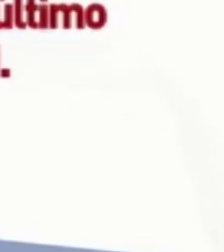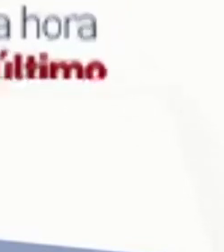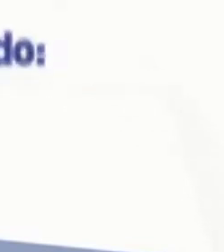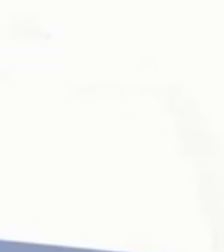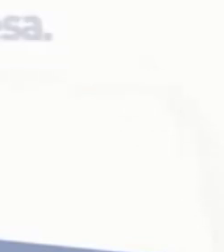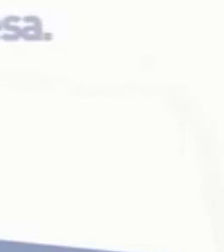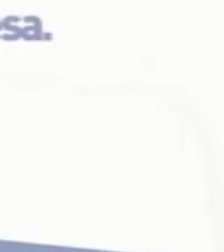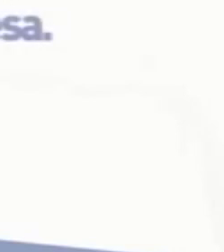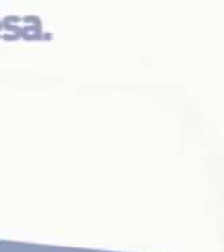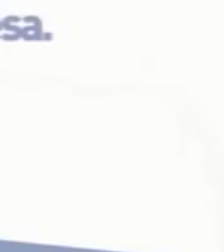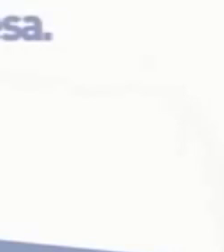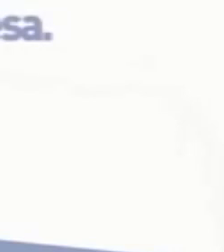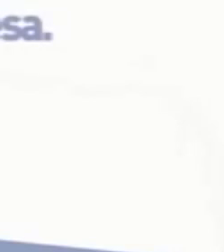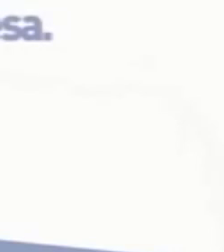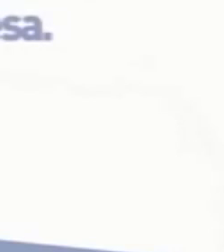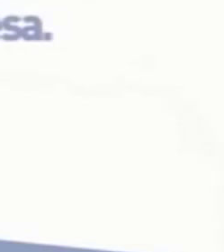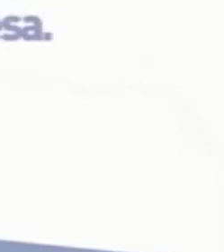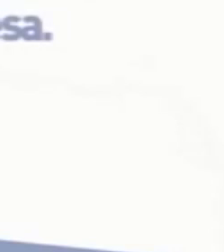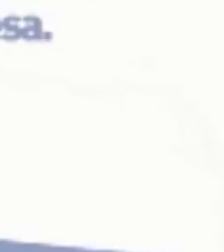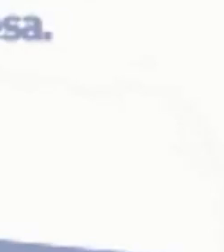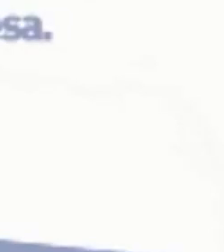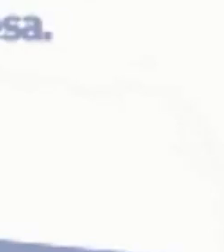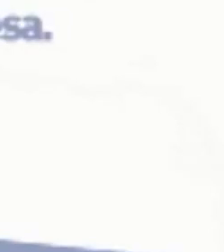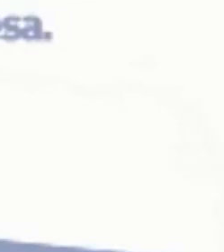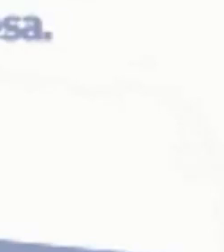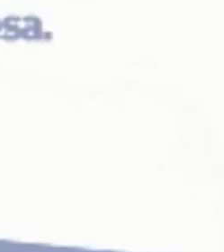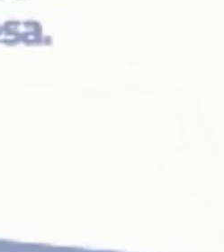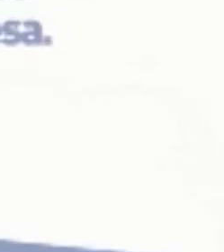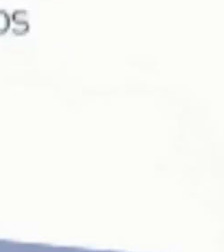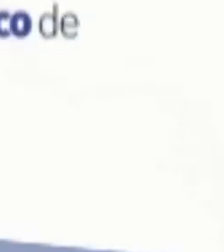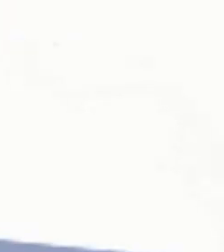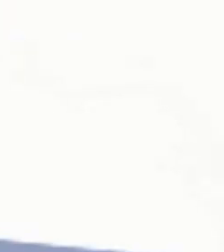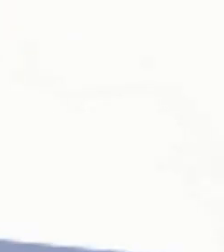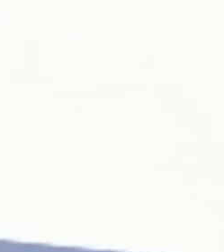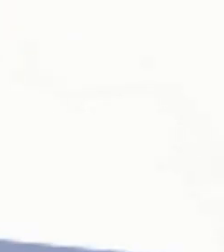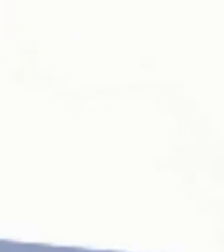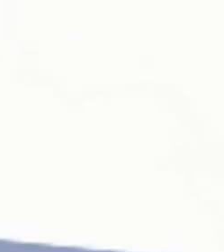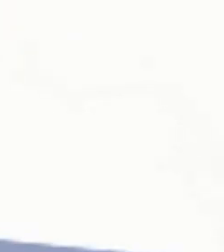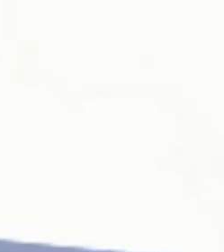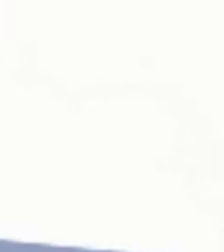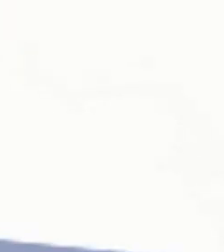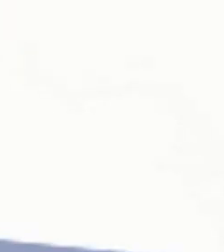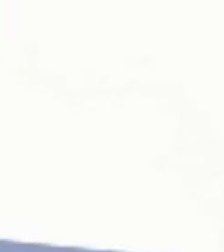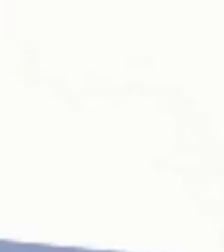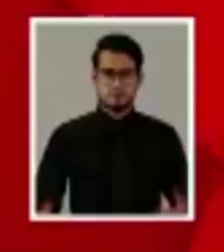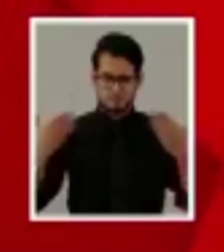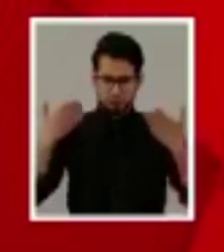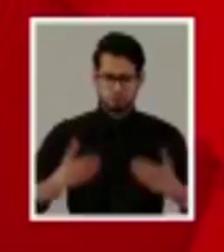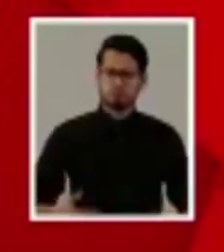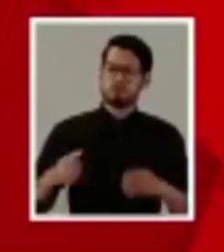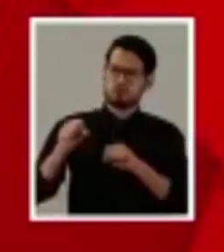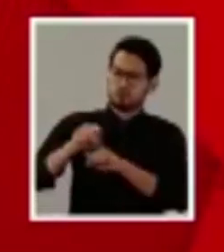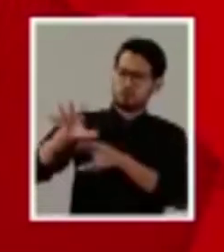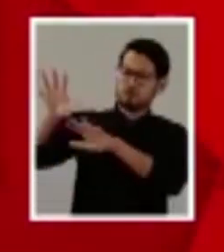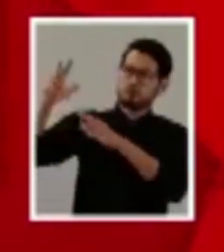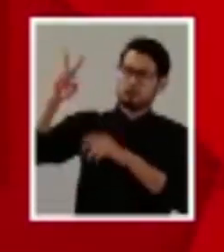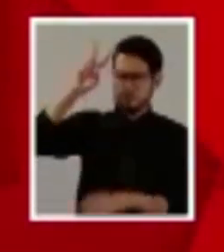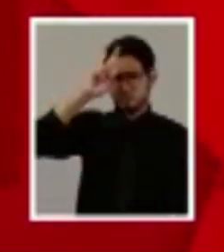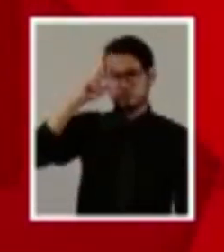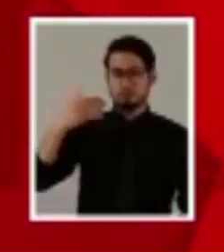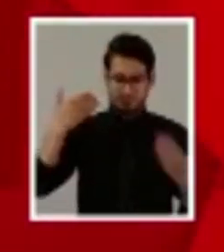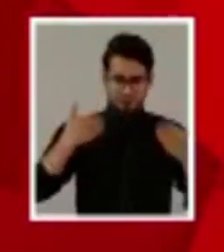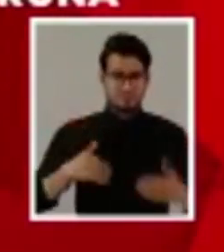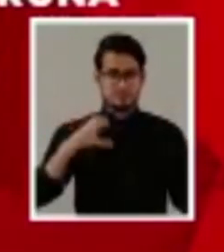DNI, y el incentivo económico de 120 soles para los miembros de mesa. OMPE, seguridad y confianza. Vengo del Perú